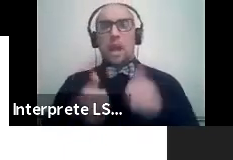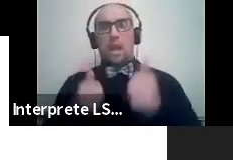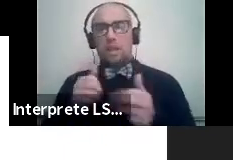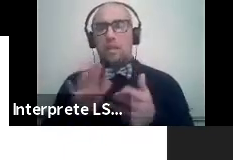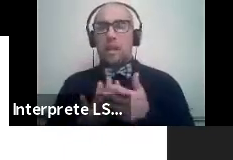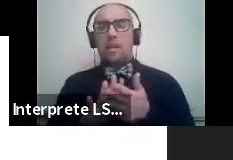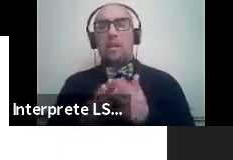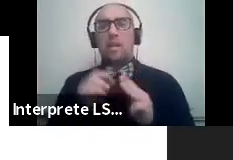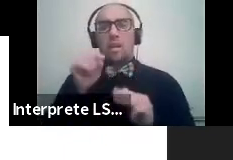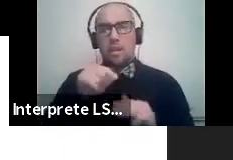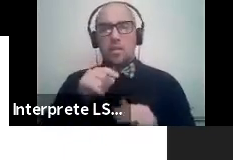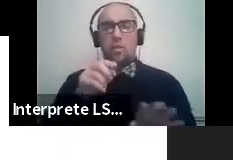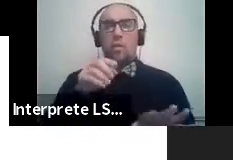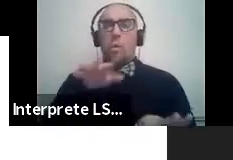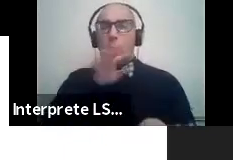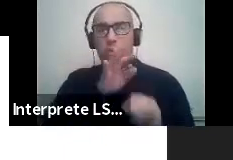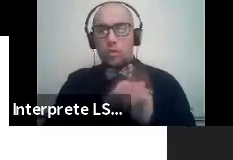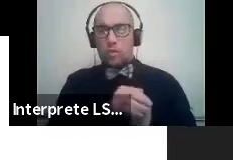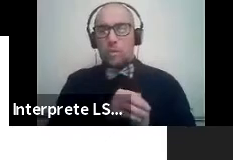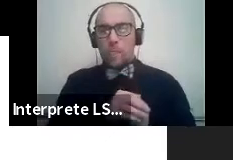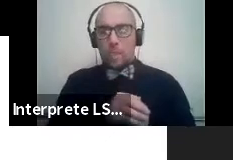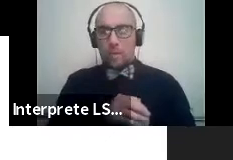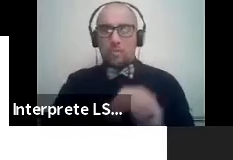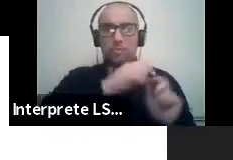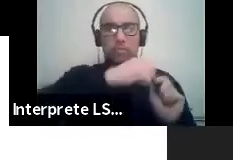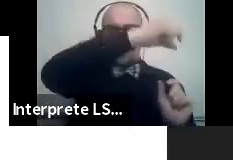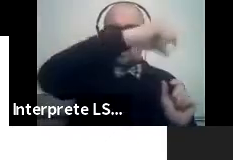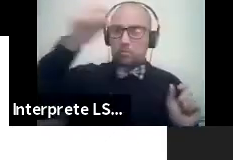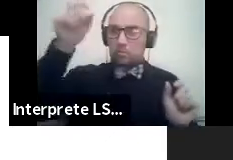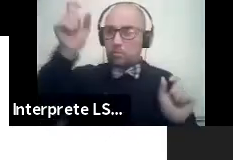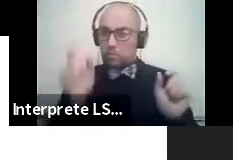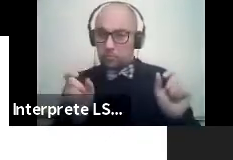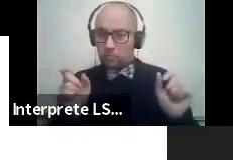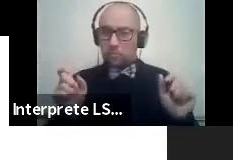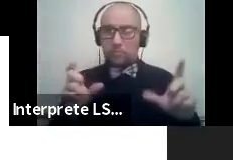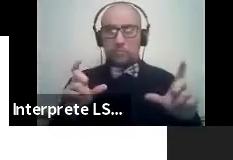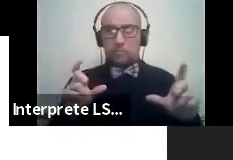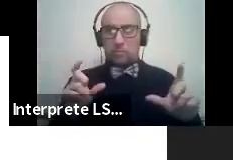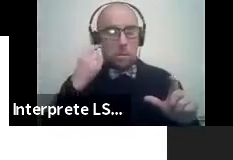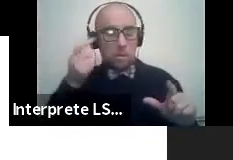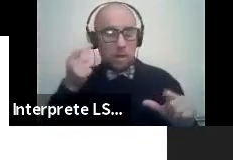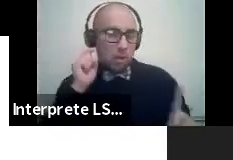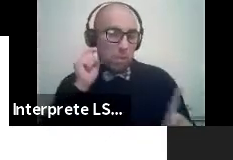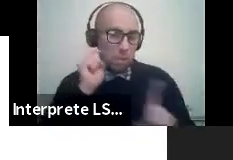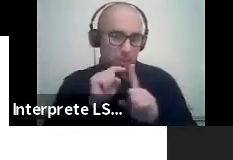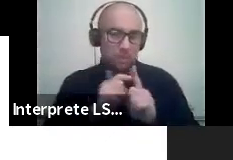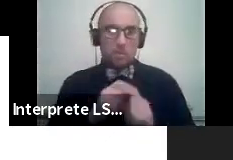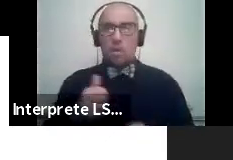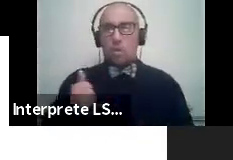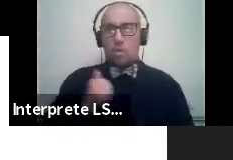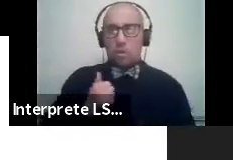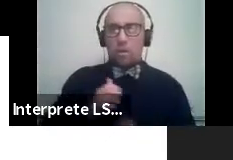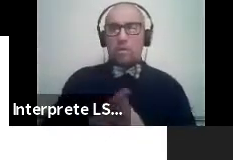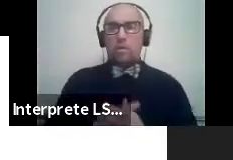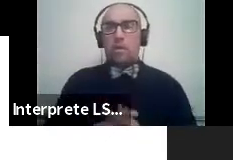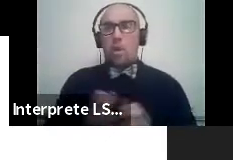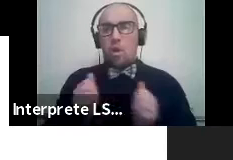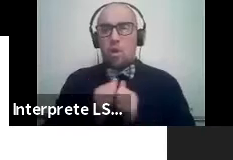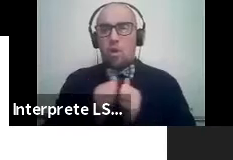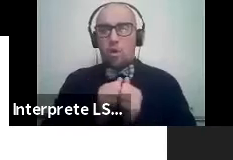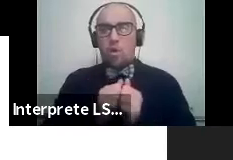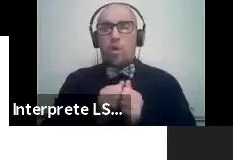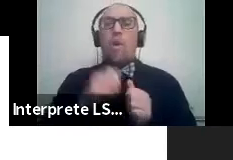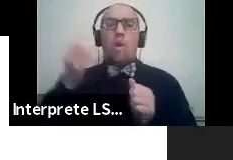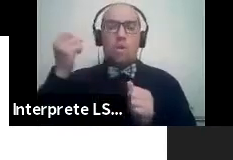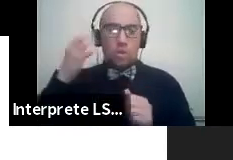todos estos comandos, pues bueno, están alineados o están pensados para poder cumplir con el currículum